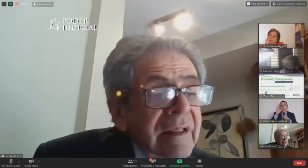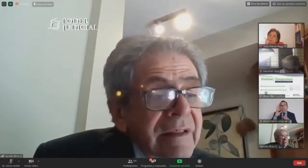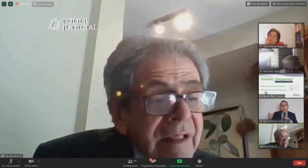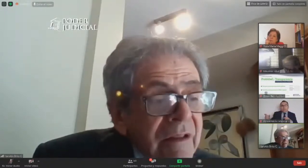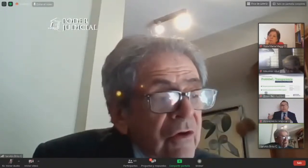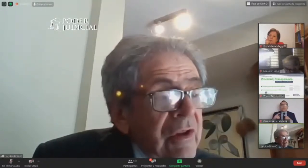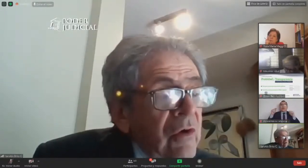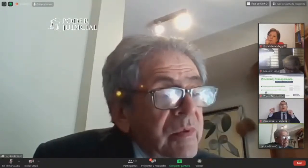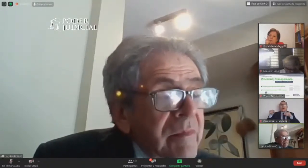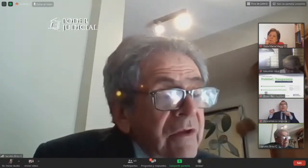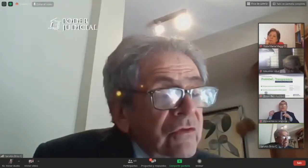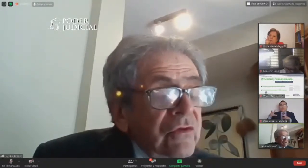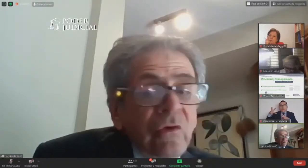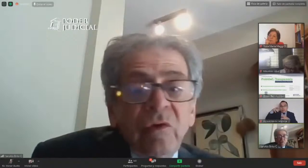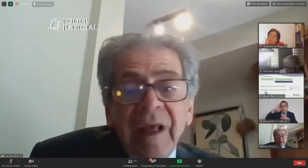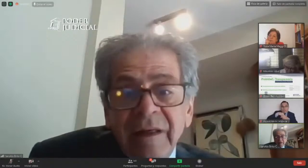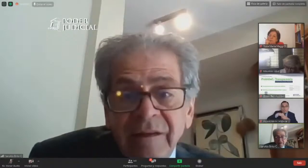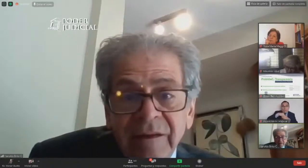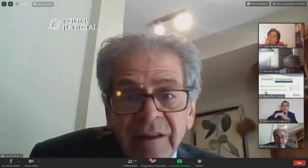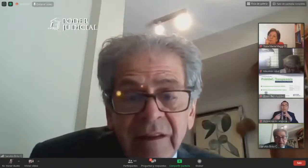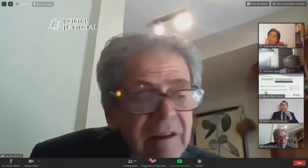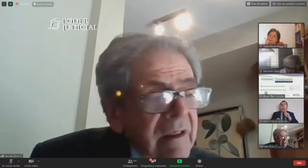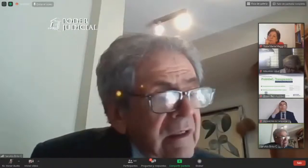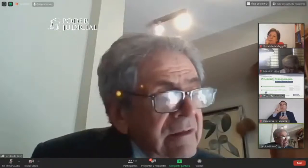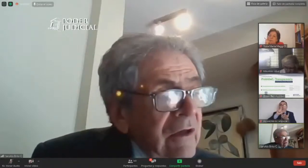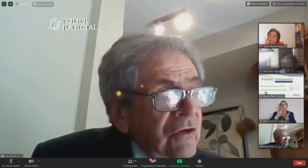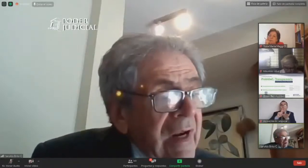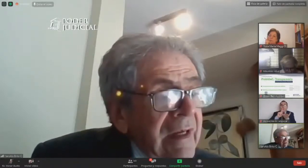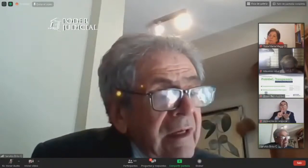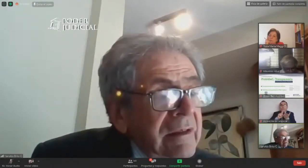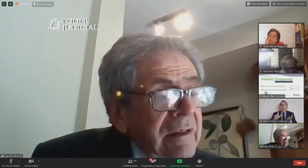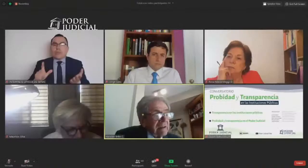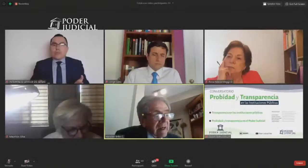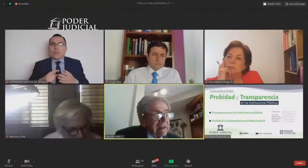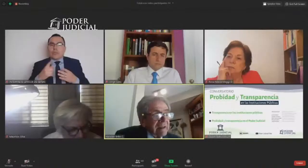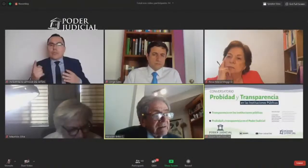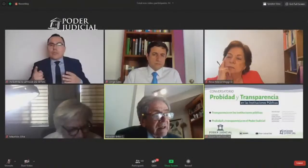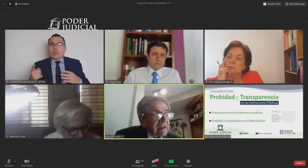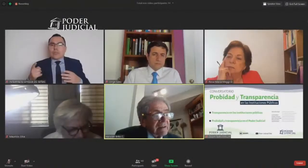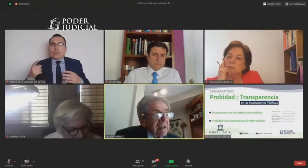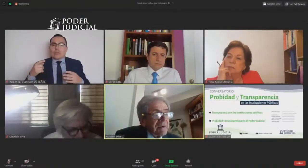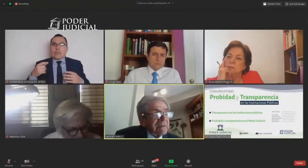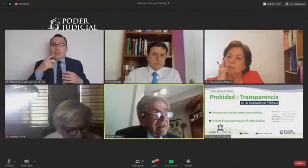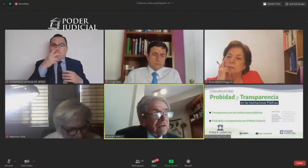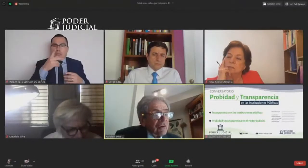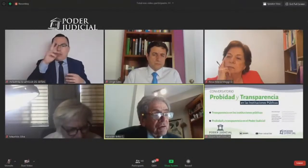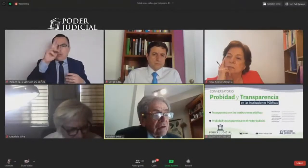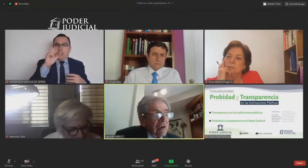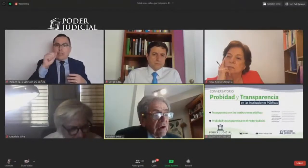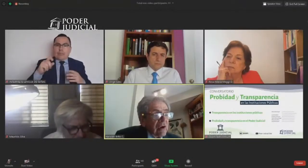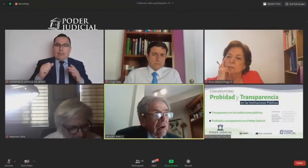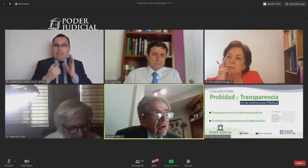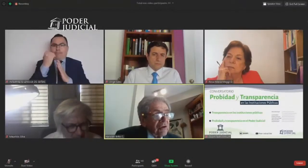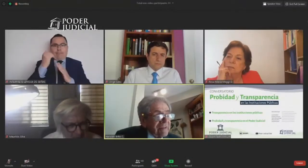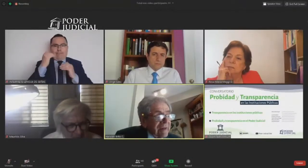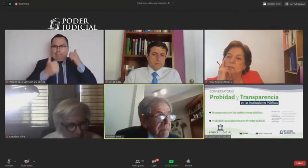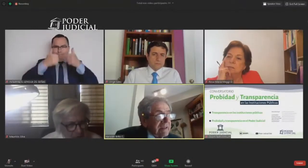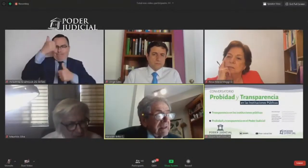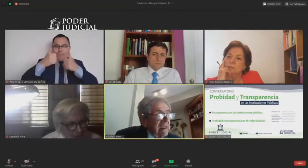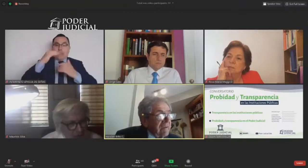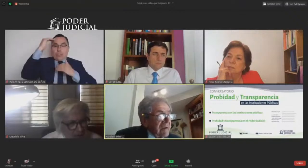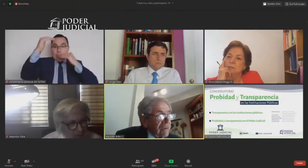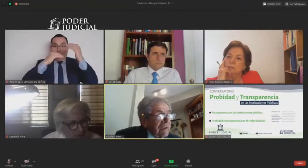encuentran dentro de los primeros lugares de los rankings de preselección, lo